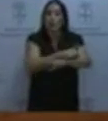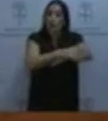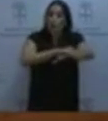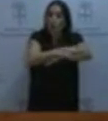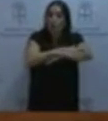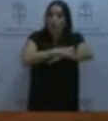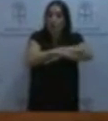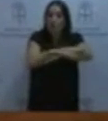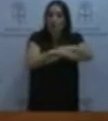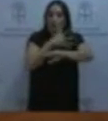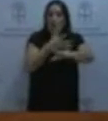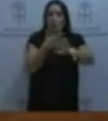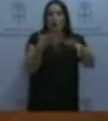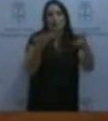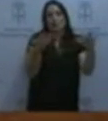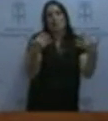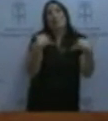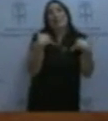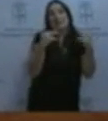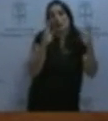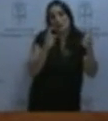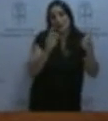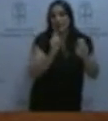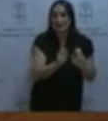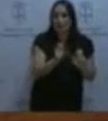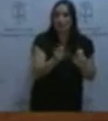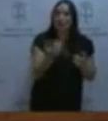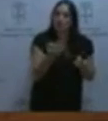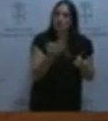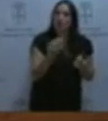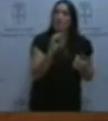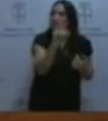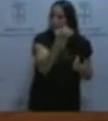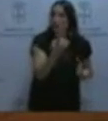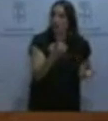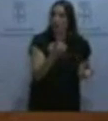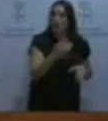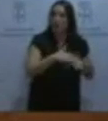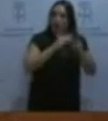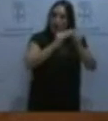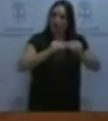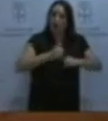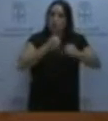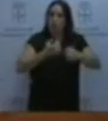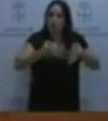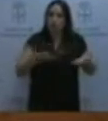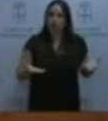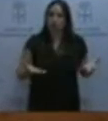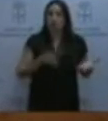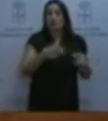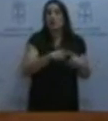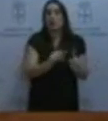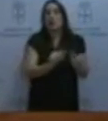es, digamos, víctima de esta sentencia, fuera también el primero en hacerlo firme. y servir de